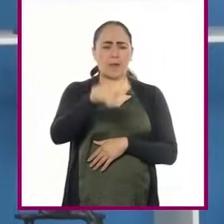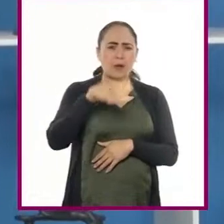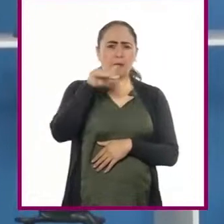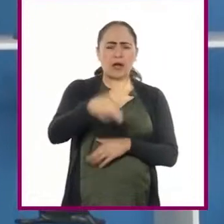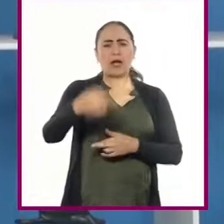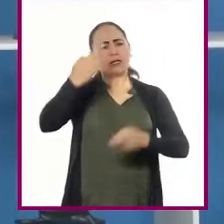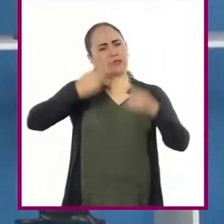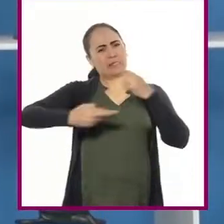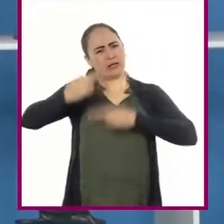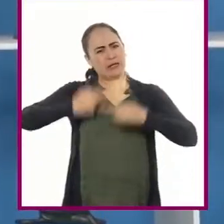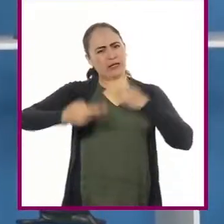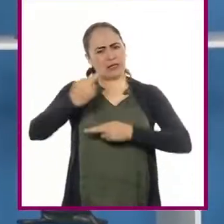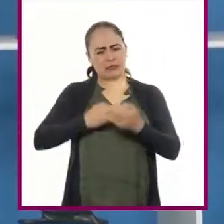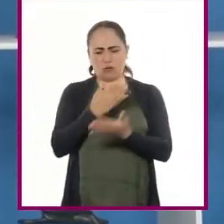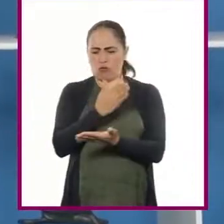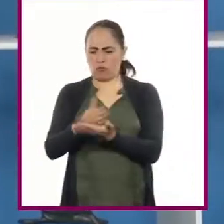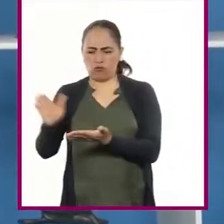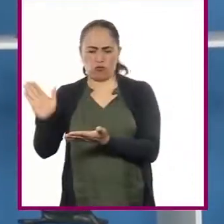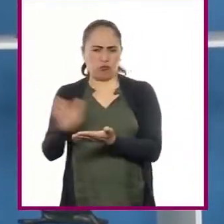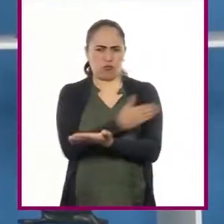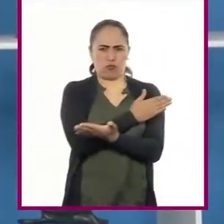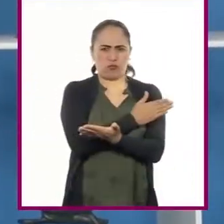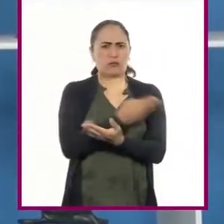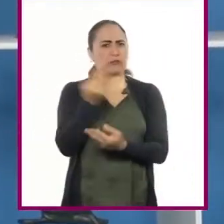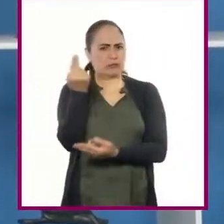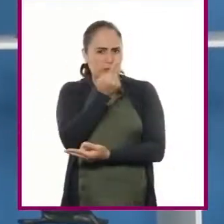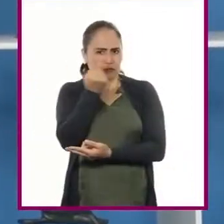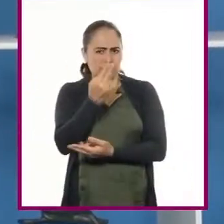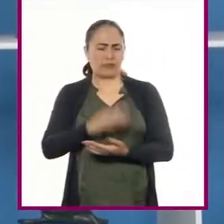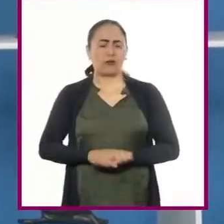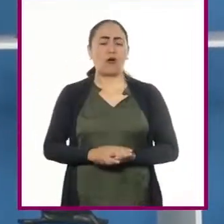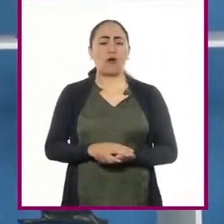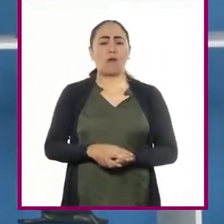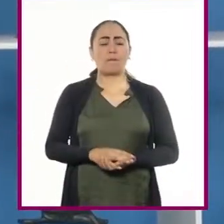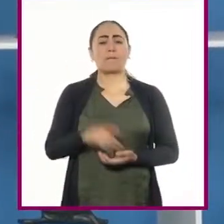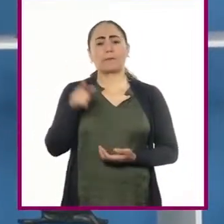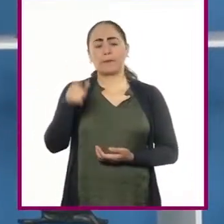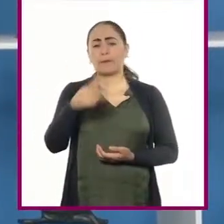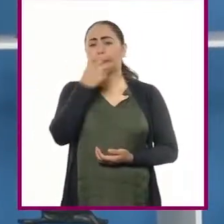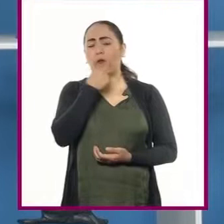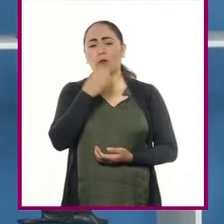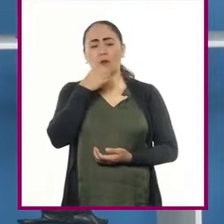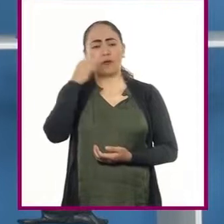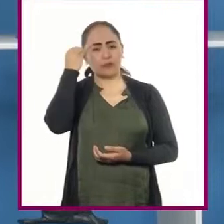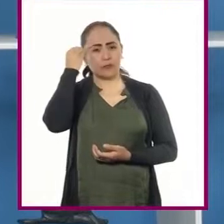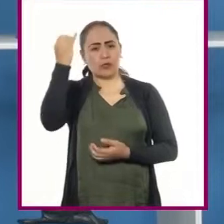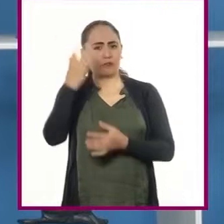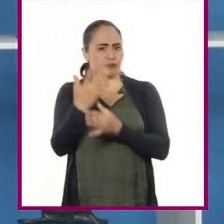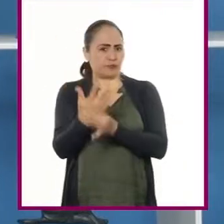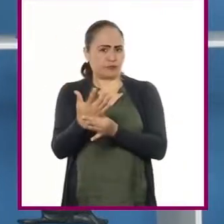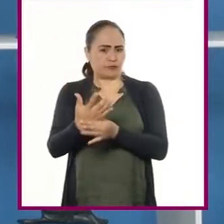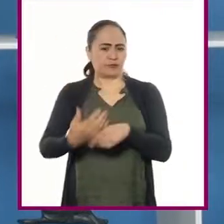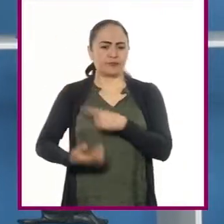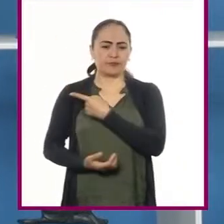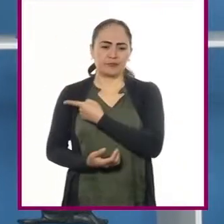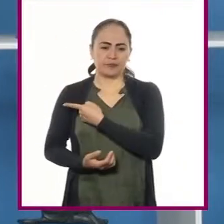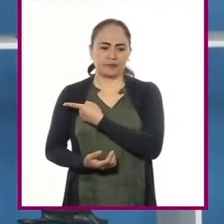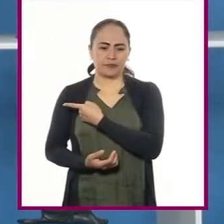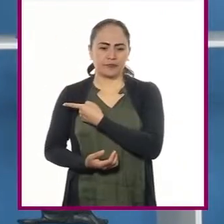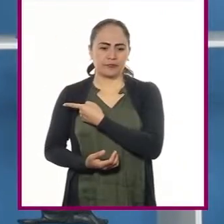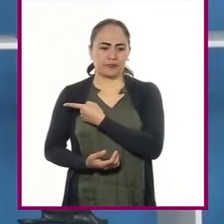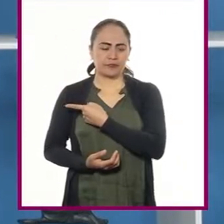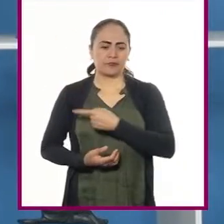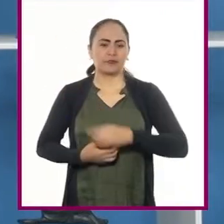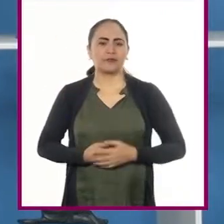a la separación de las dos repúblicas, como el autor de un escrito titulado Sobre los inconvenientes de vivir los